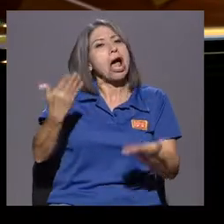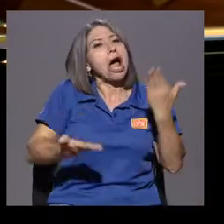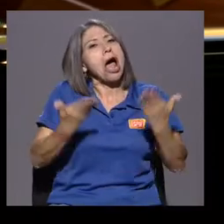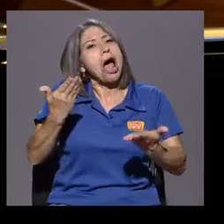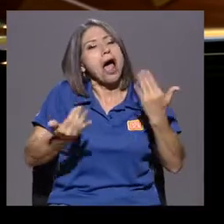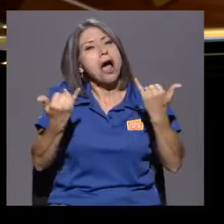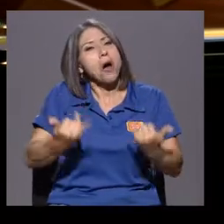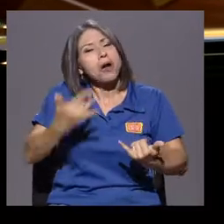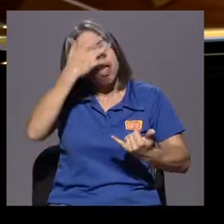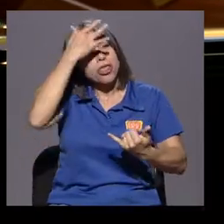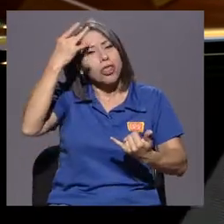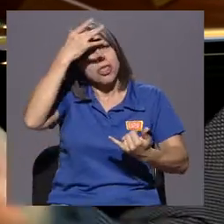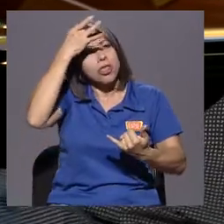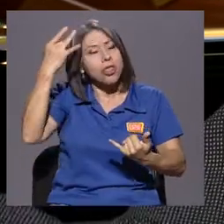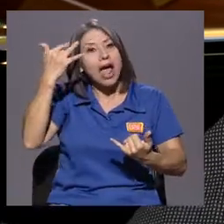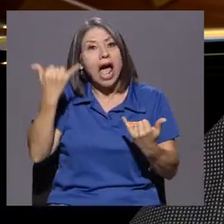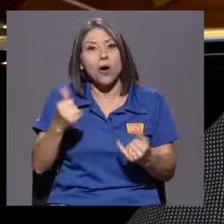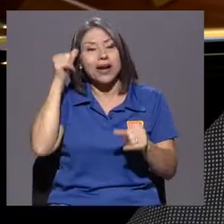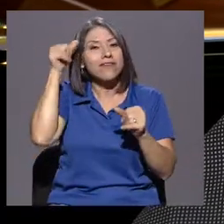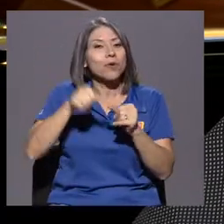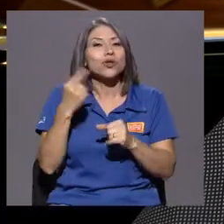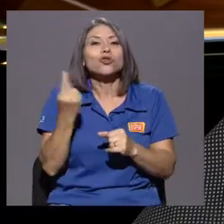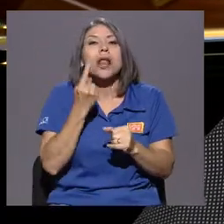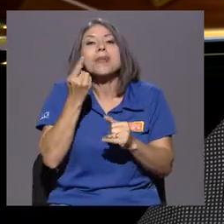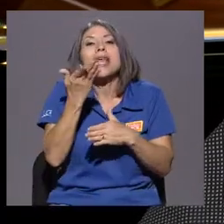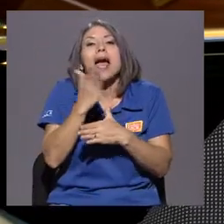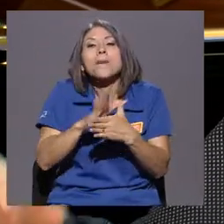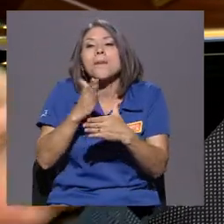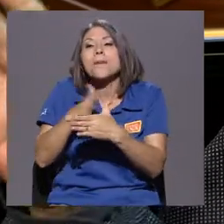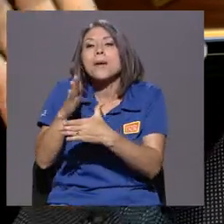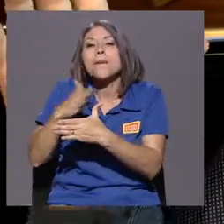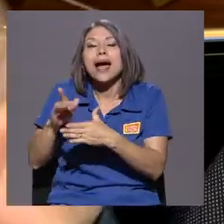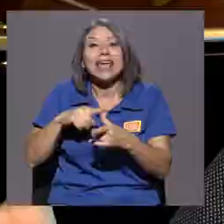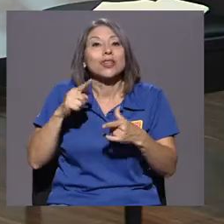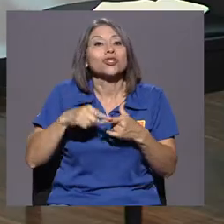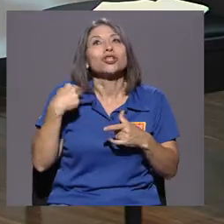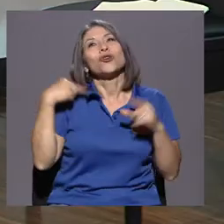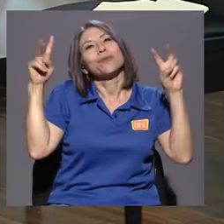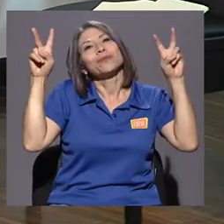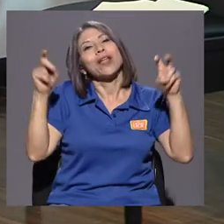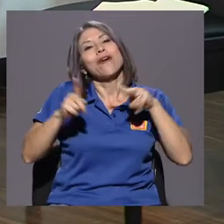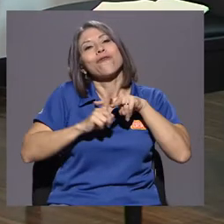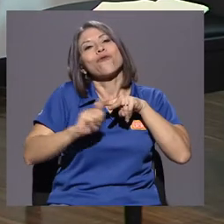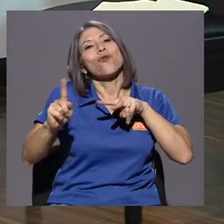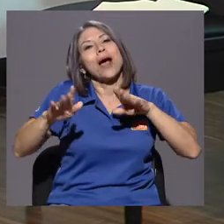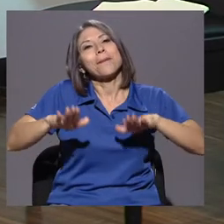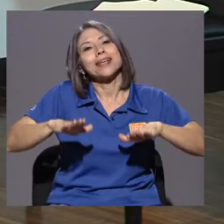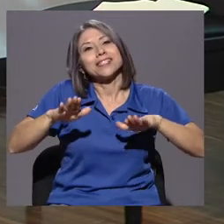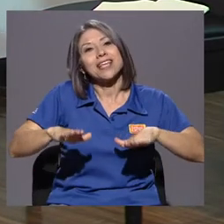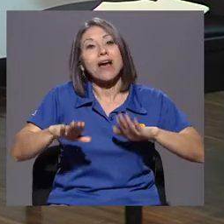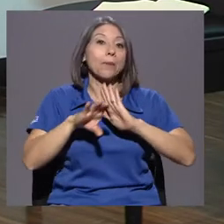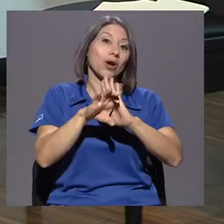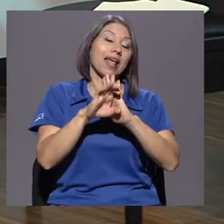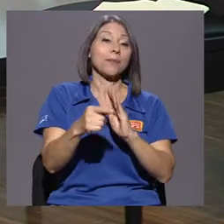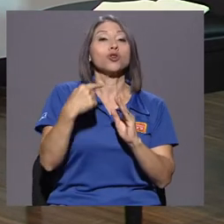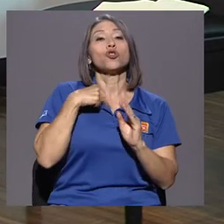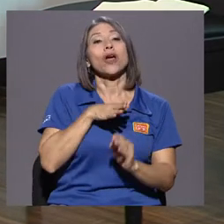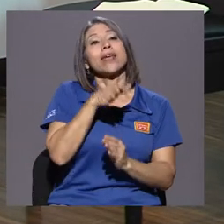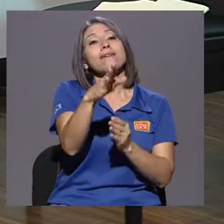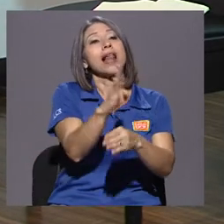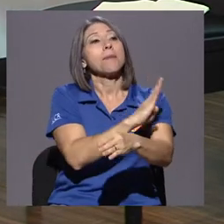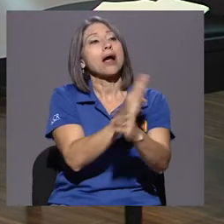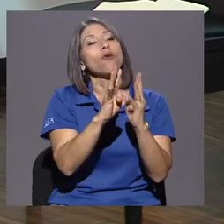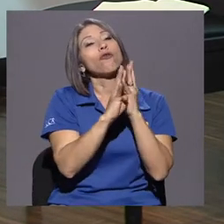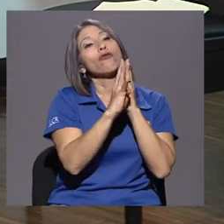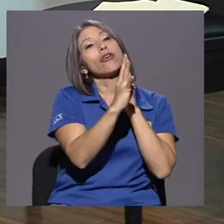nada más entonces yo vivía en estado de fuga pasiva a marlon cuando tenía que hacer filas en el banco filas para recoger las medicinas o